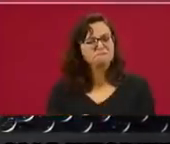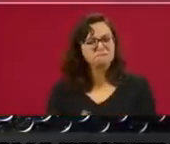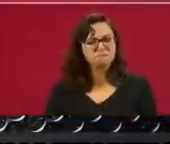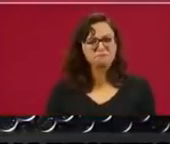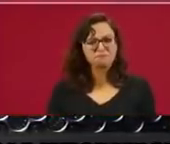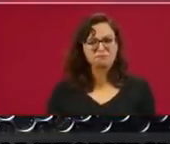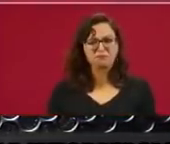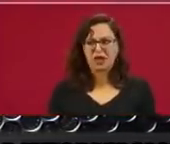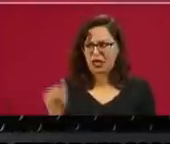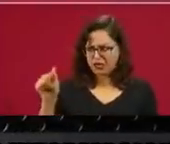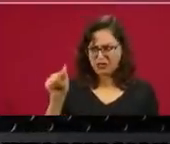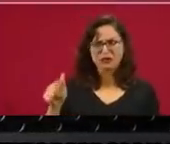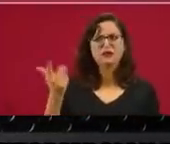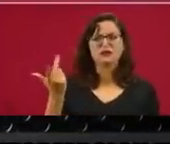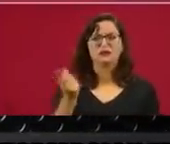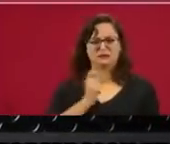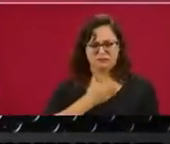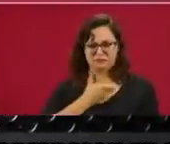aquí.